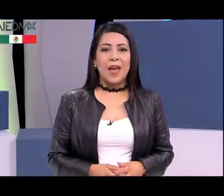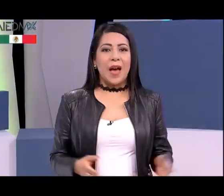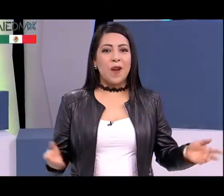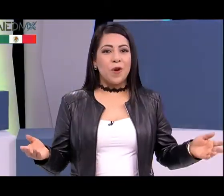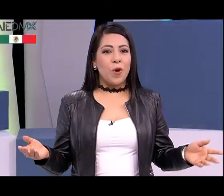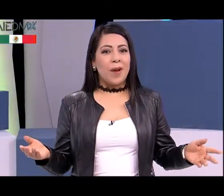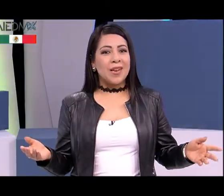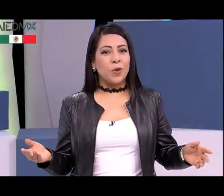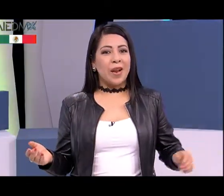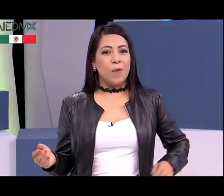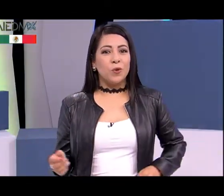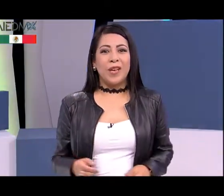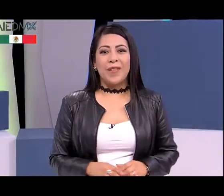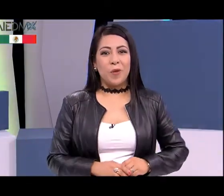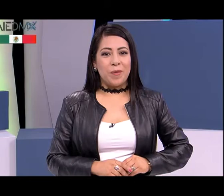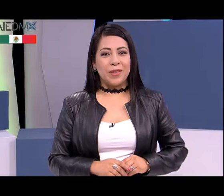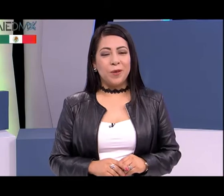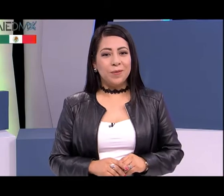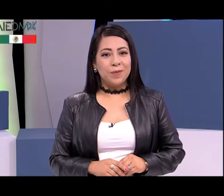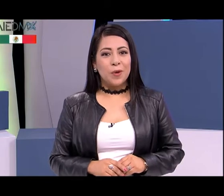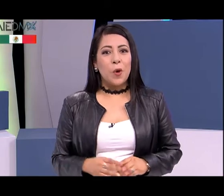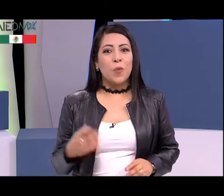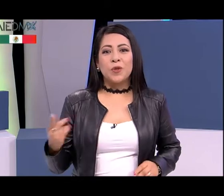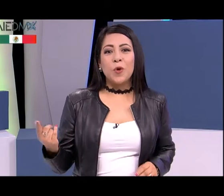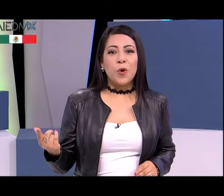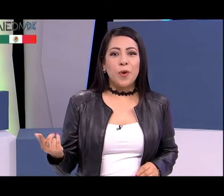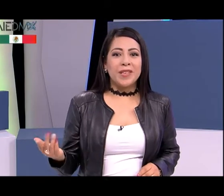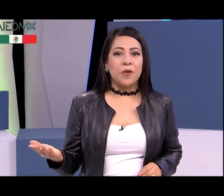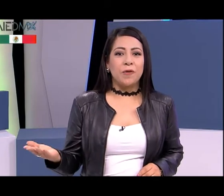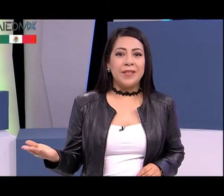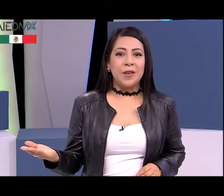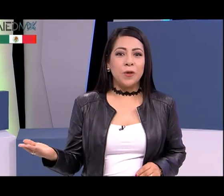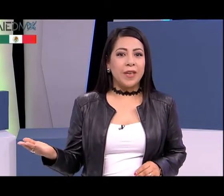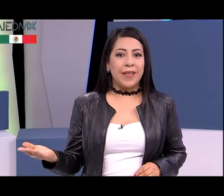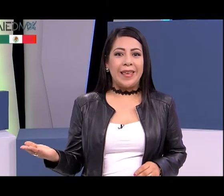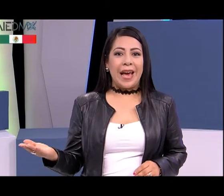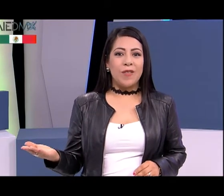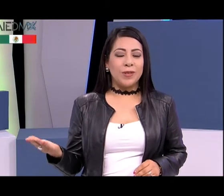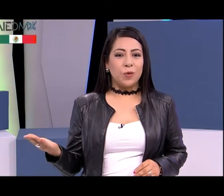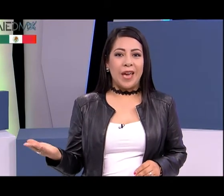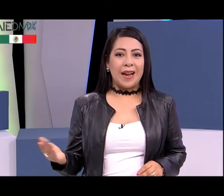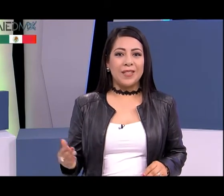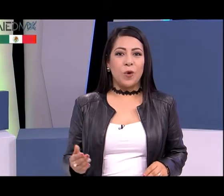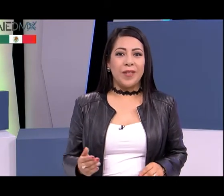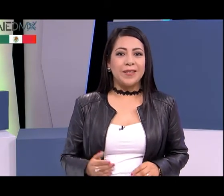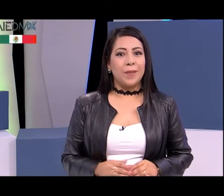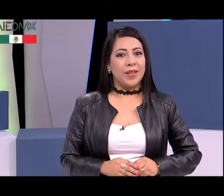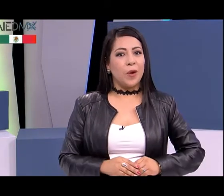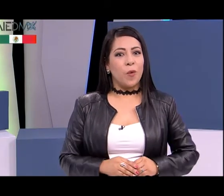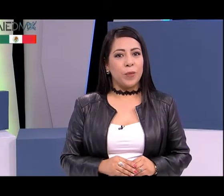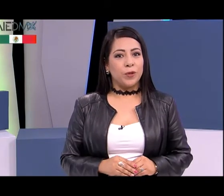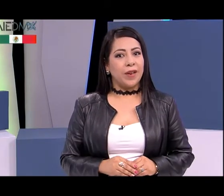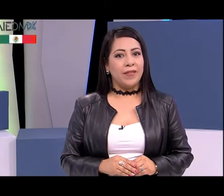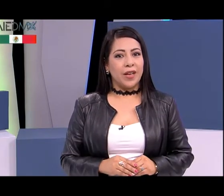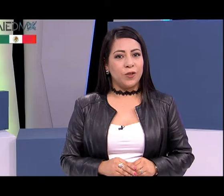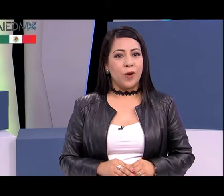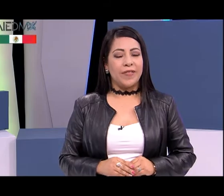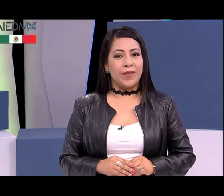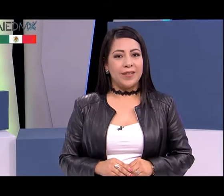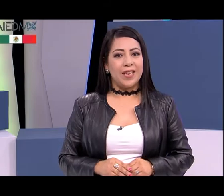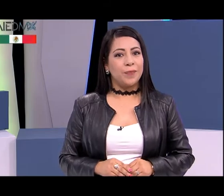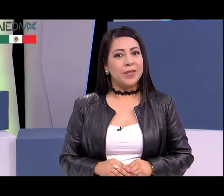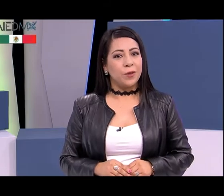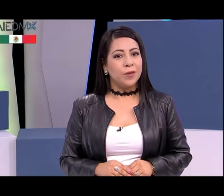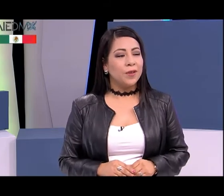relatividad. ¿Han oído hablar sobre la música del universo? Pues un grupo de astrofísicos se ha dedicado a estudiar las ondas que emiten cuerpos en